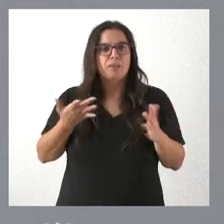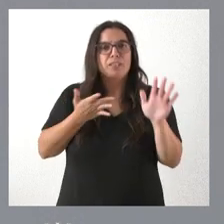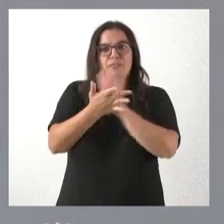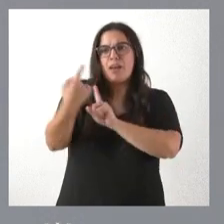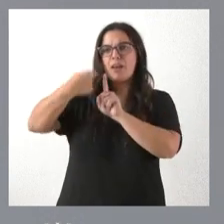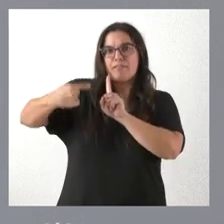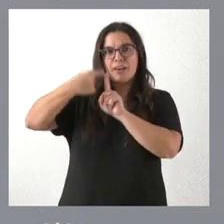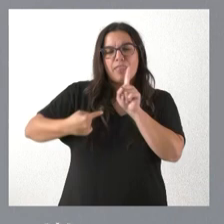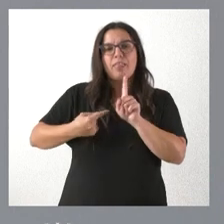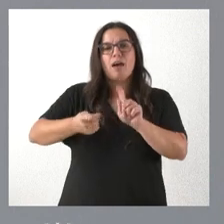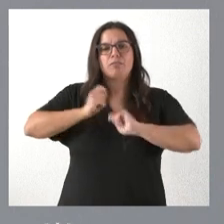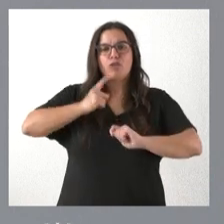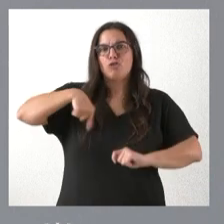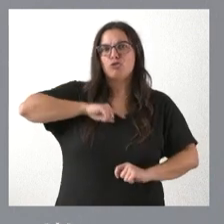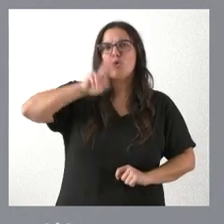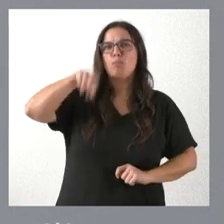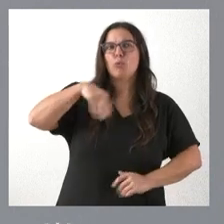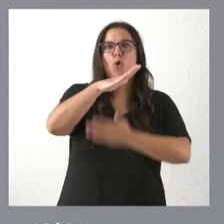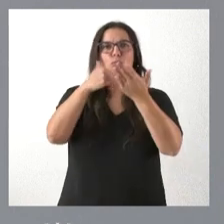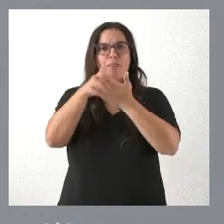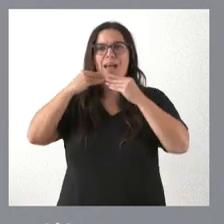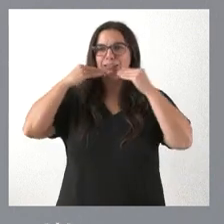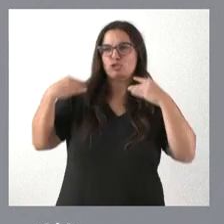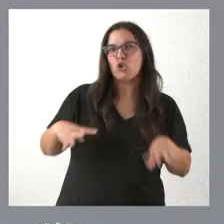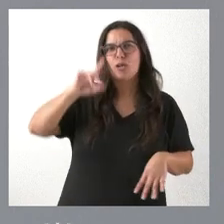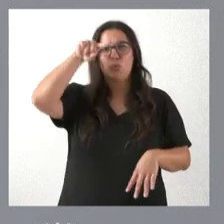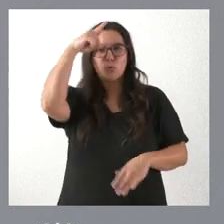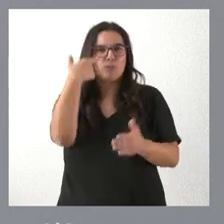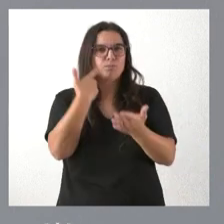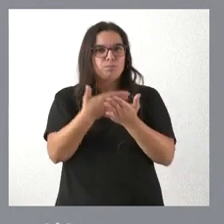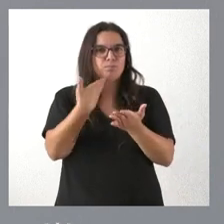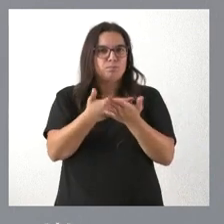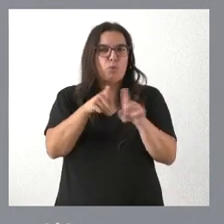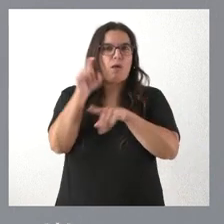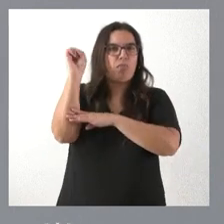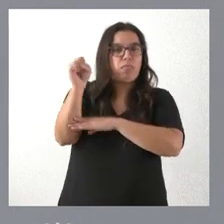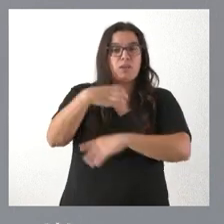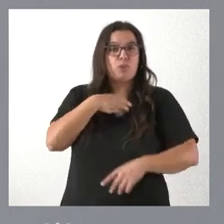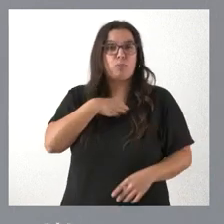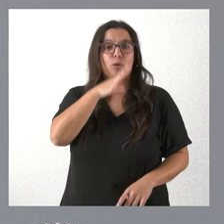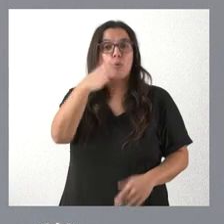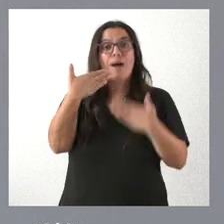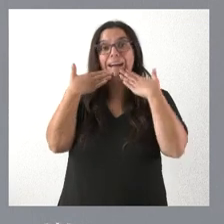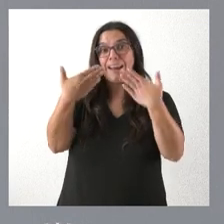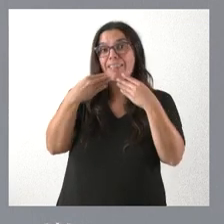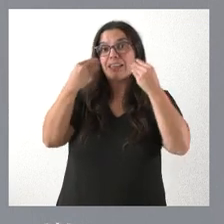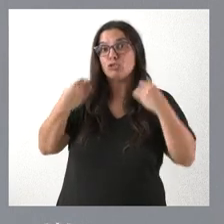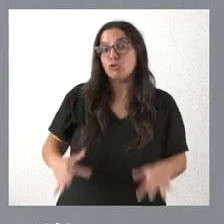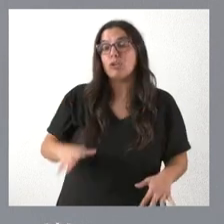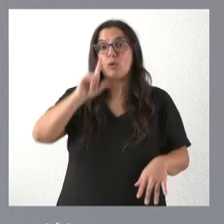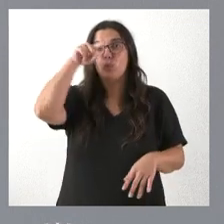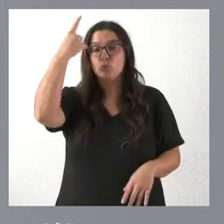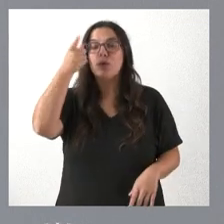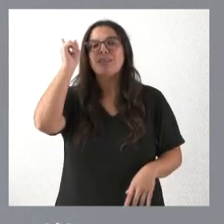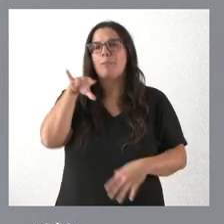lo que somos una comunidad histórica y cultural y no podemos ignorar que una gran parte de nuestra historia y de nuestra cultura